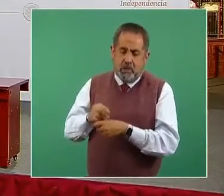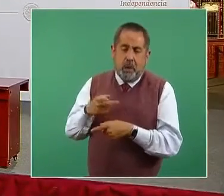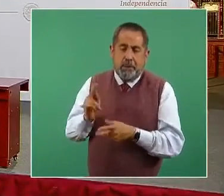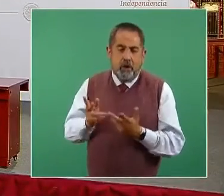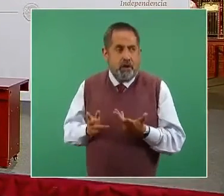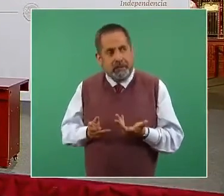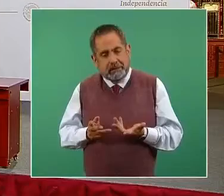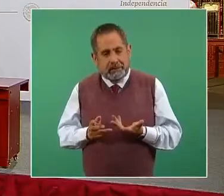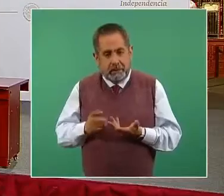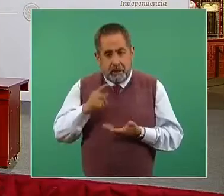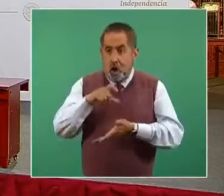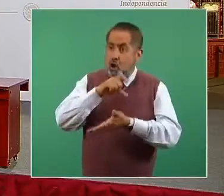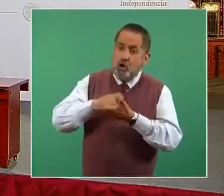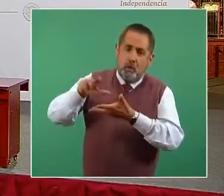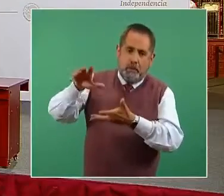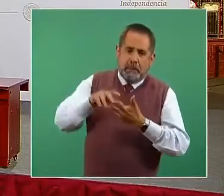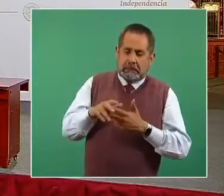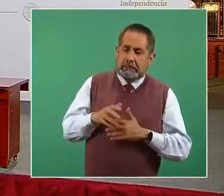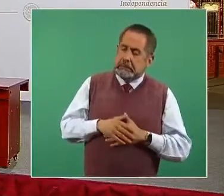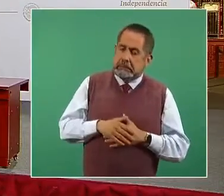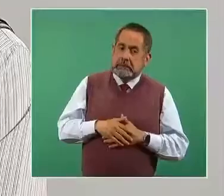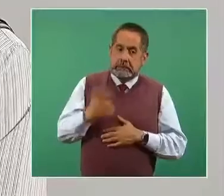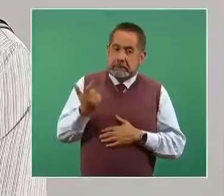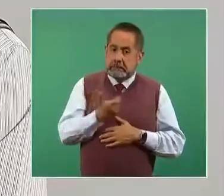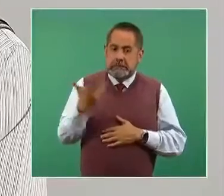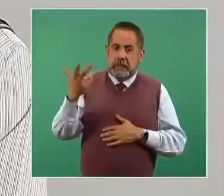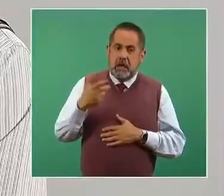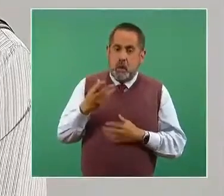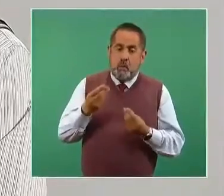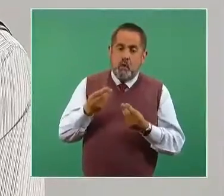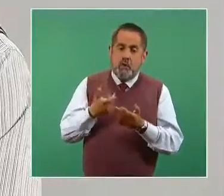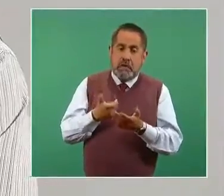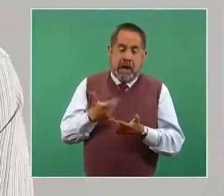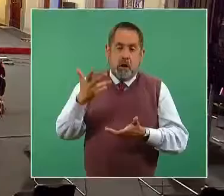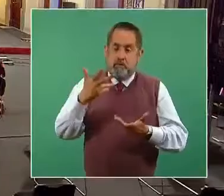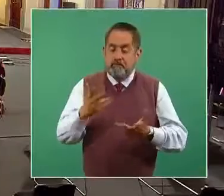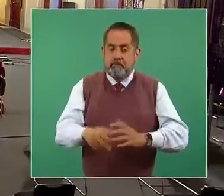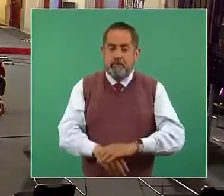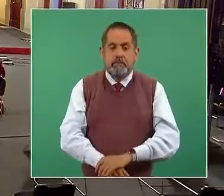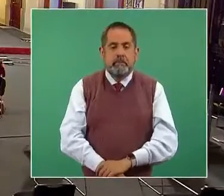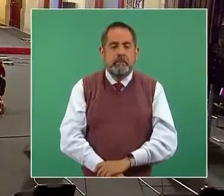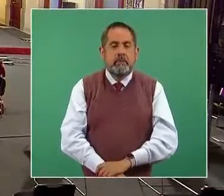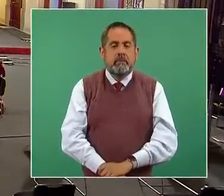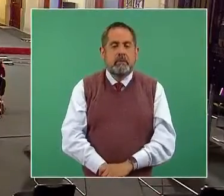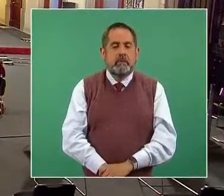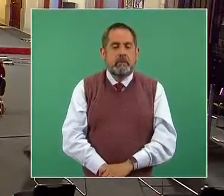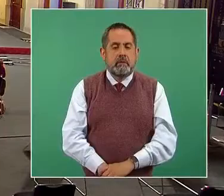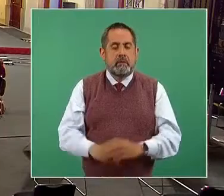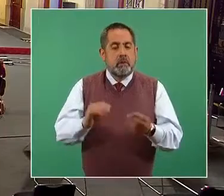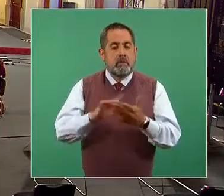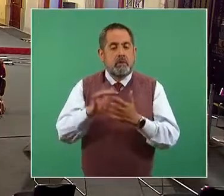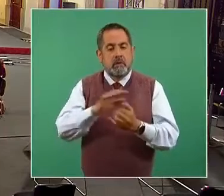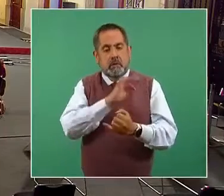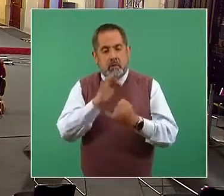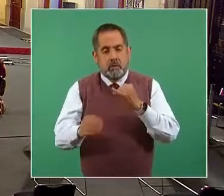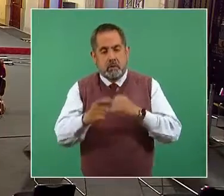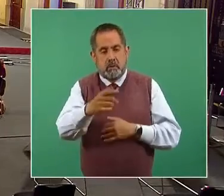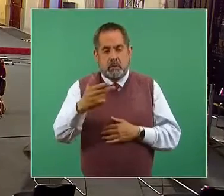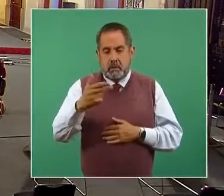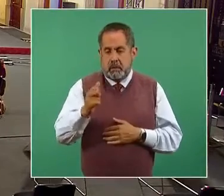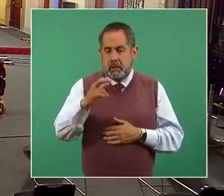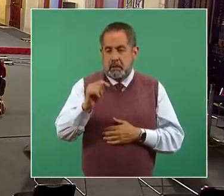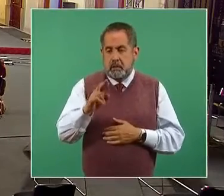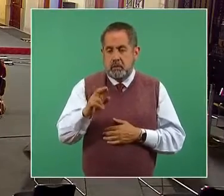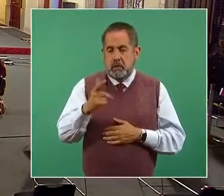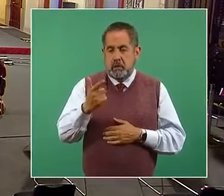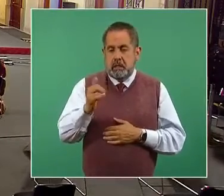pero poder adquirirlos requeriría sí de una inversión bastante importante. Muchas gracias. Vamos a culminar con Héctor García,